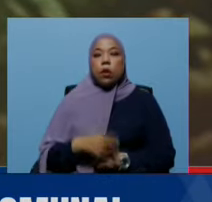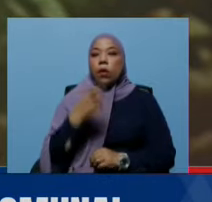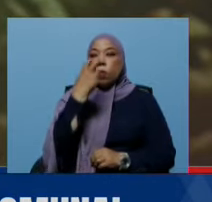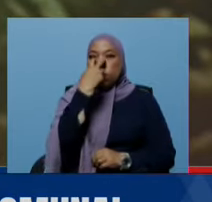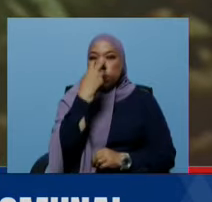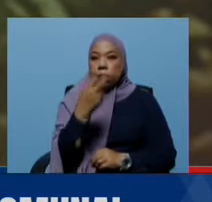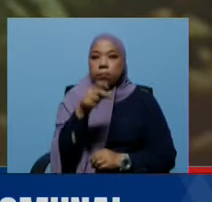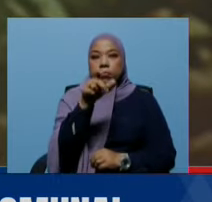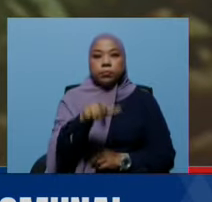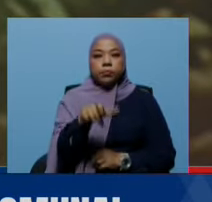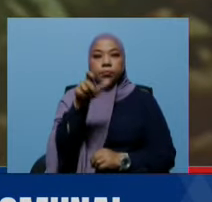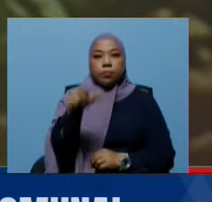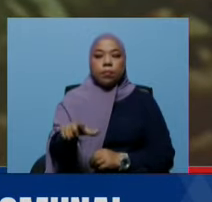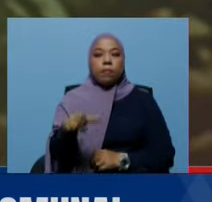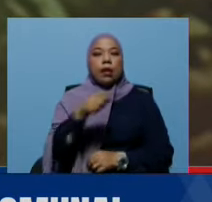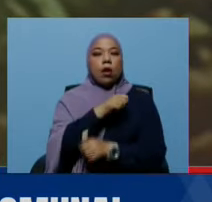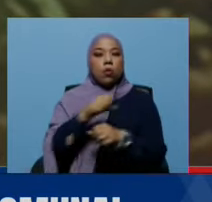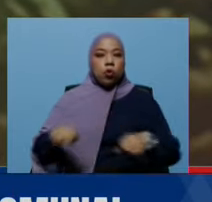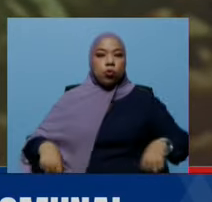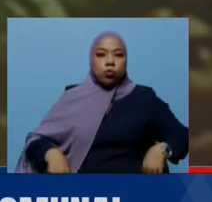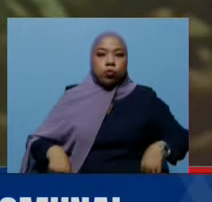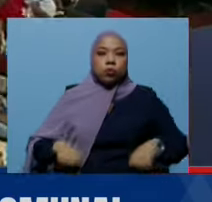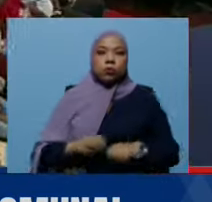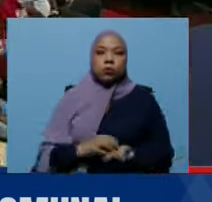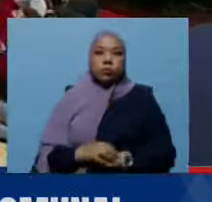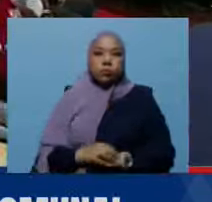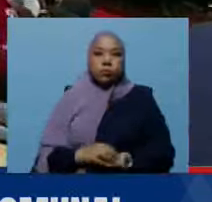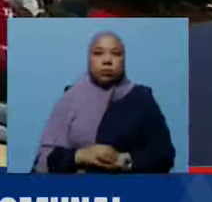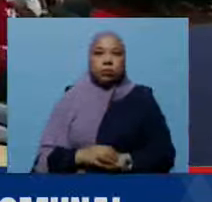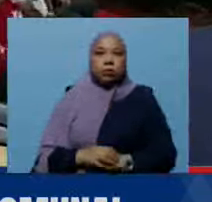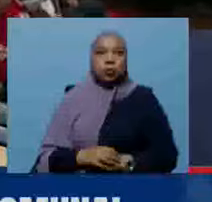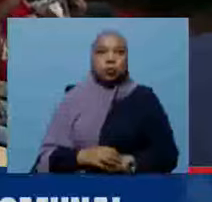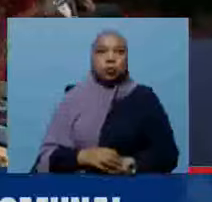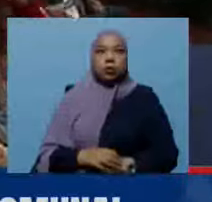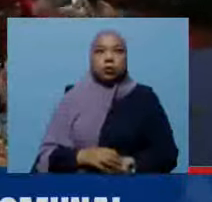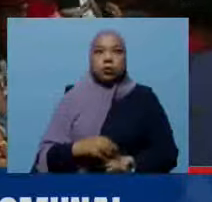invitados la gente de Portuguesa, Chabasquén,